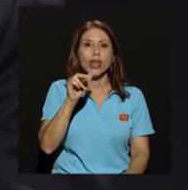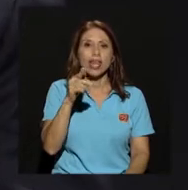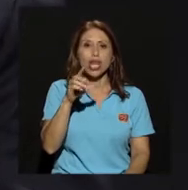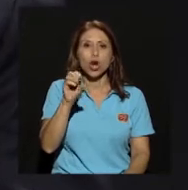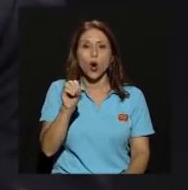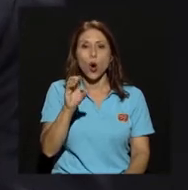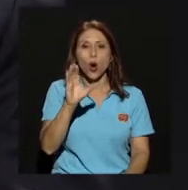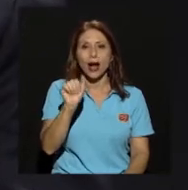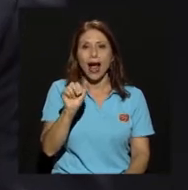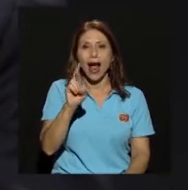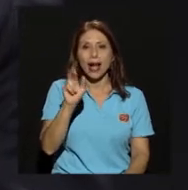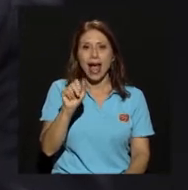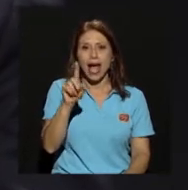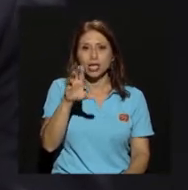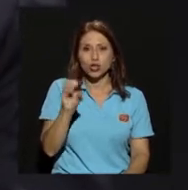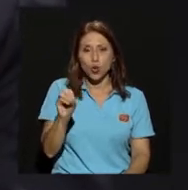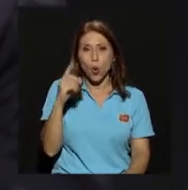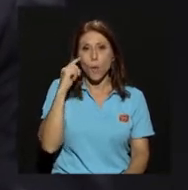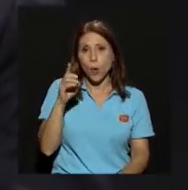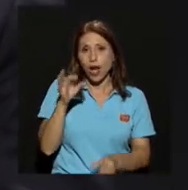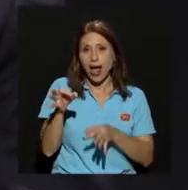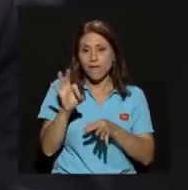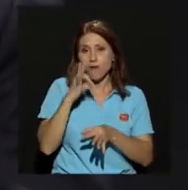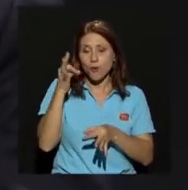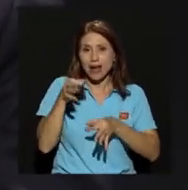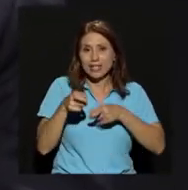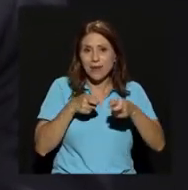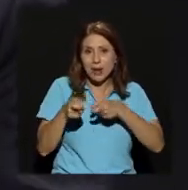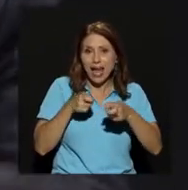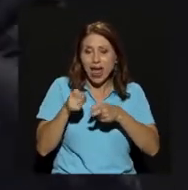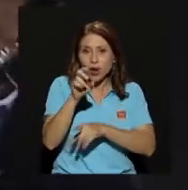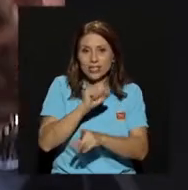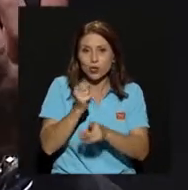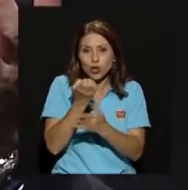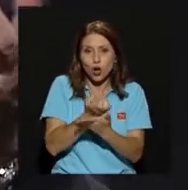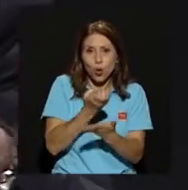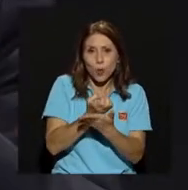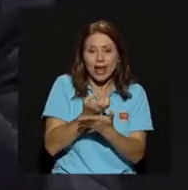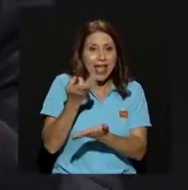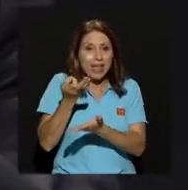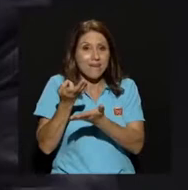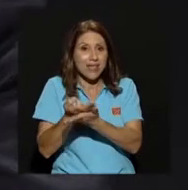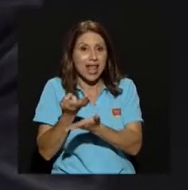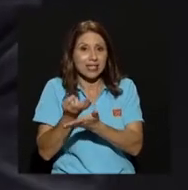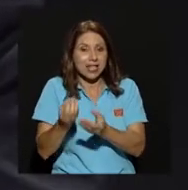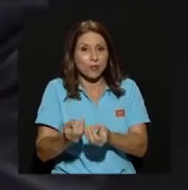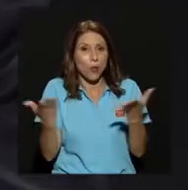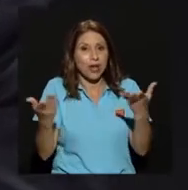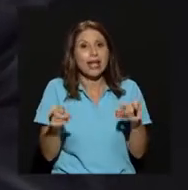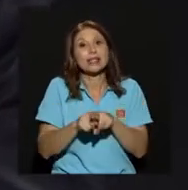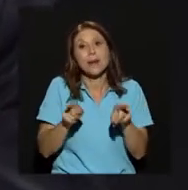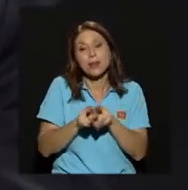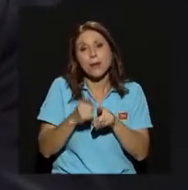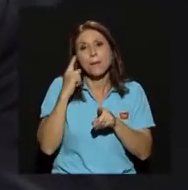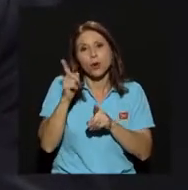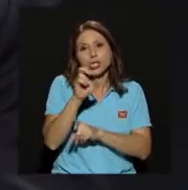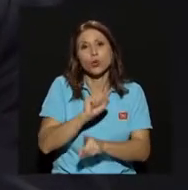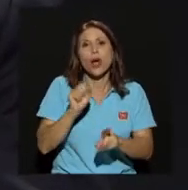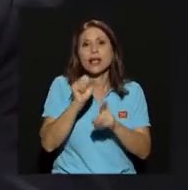manejado la situación económica y las finanzas públicas aderezadas además por un entorno económico internacional